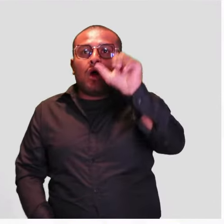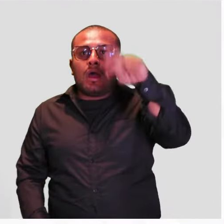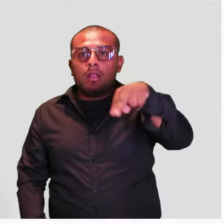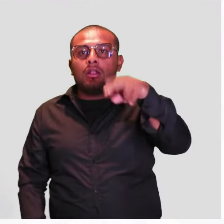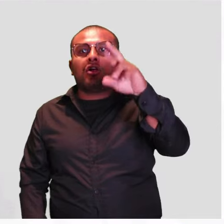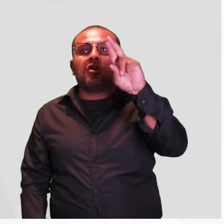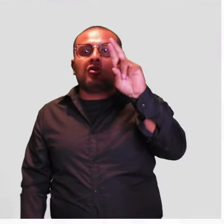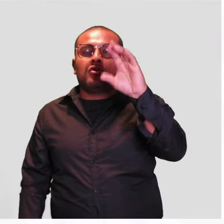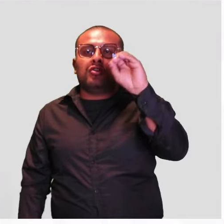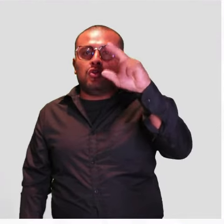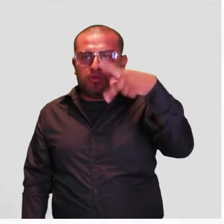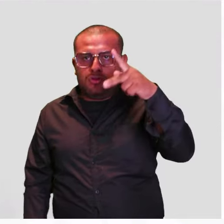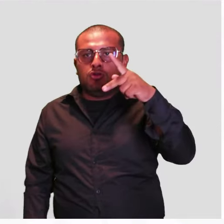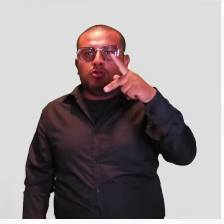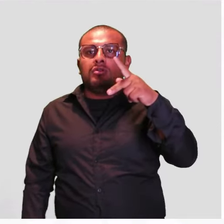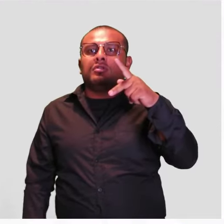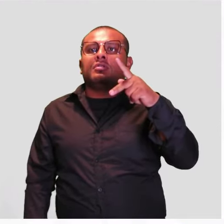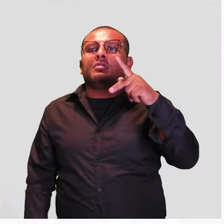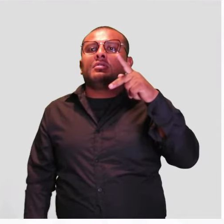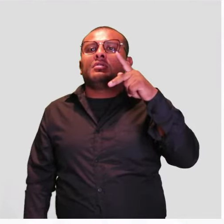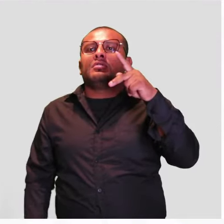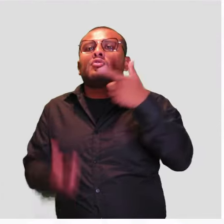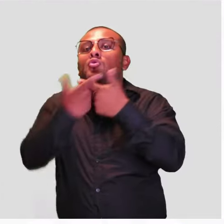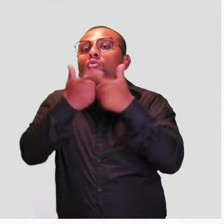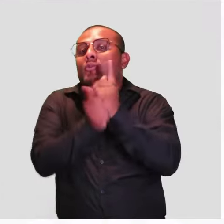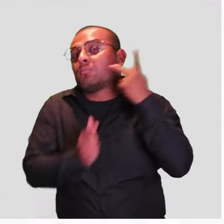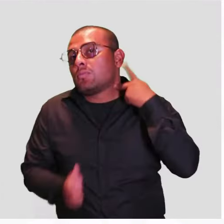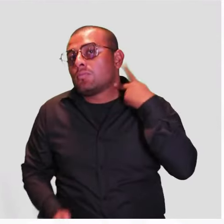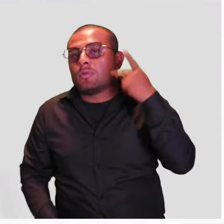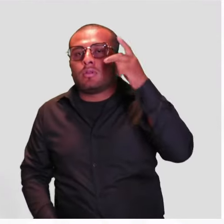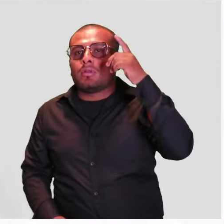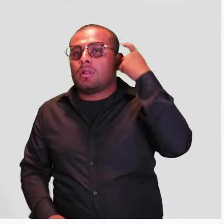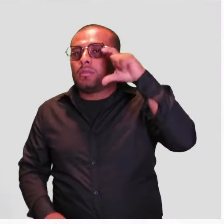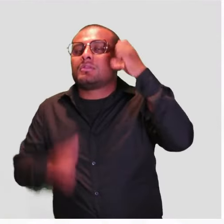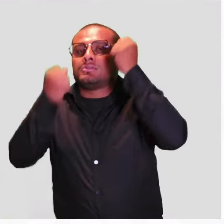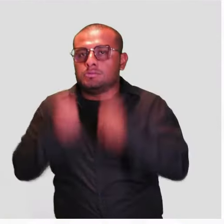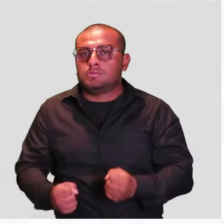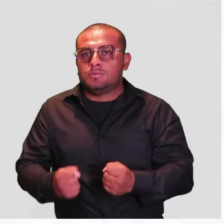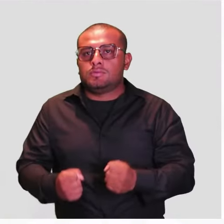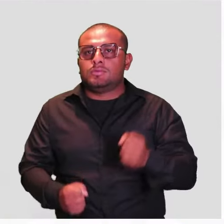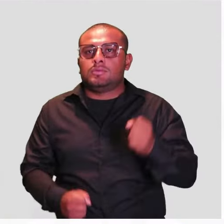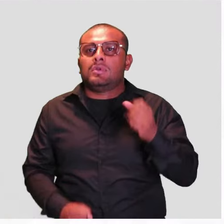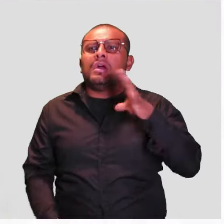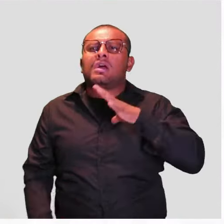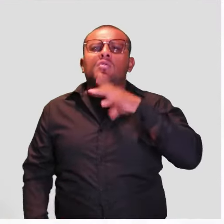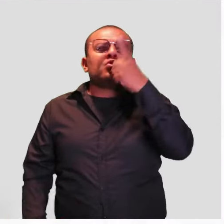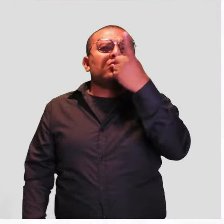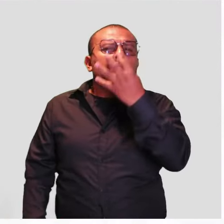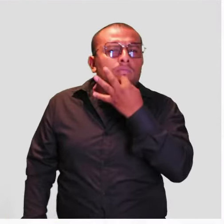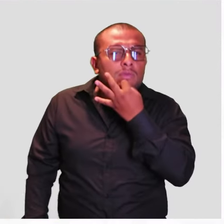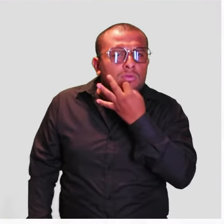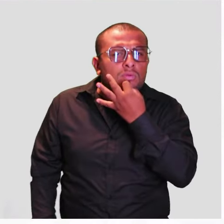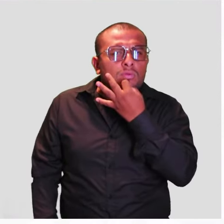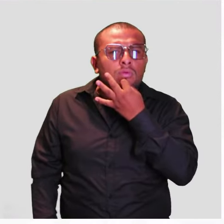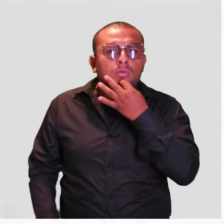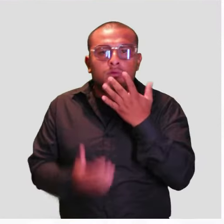resta 1:10 para responder al planteamiento de qué propuestas o estrategias tiene para atender